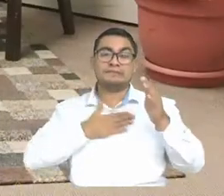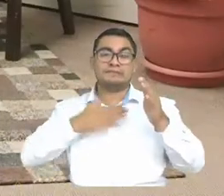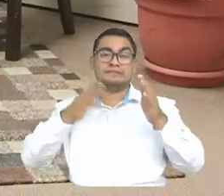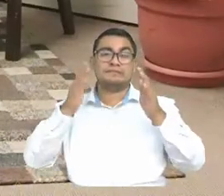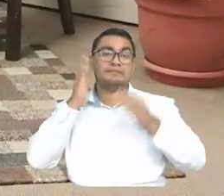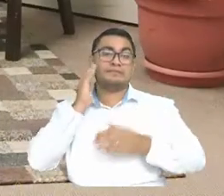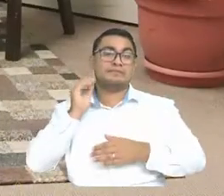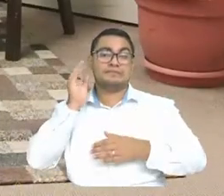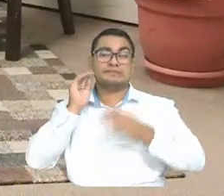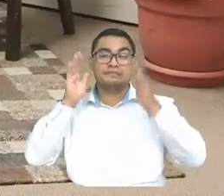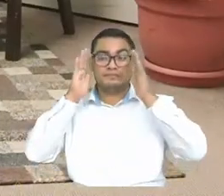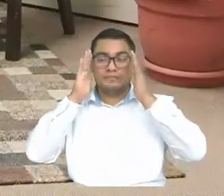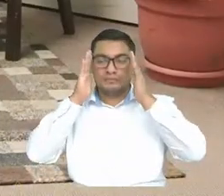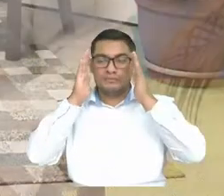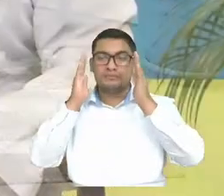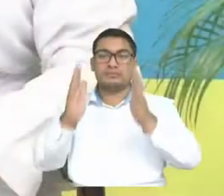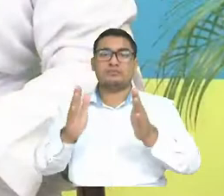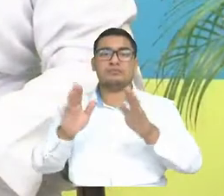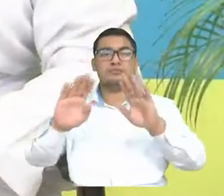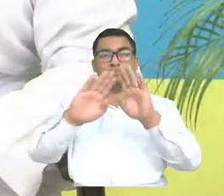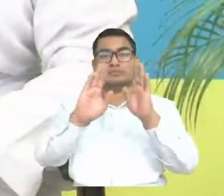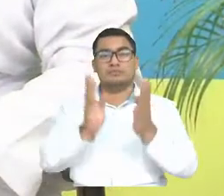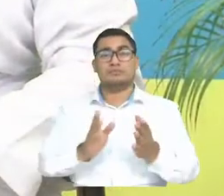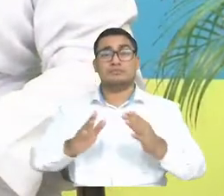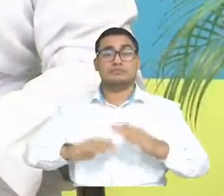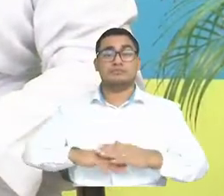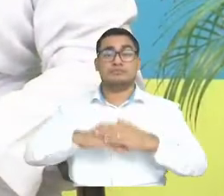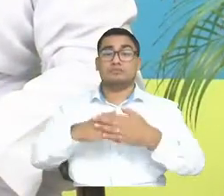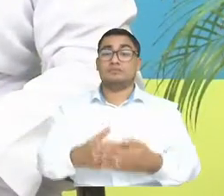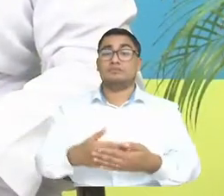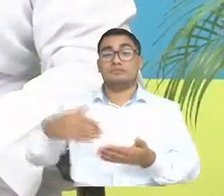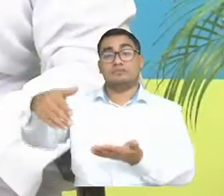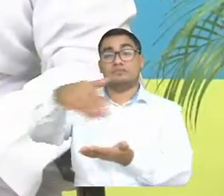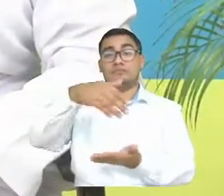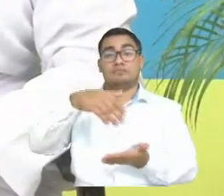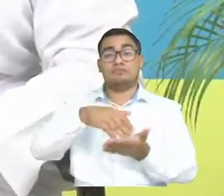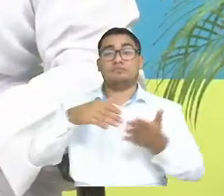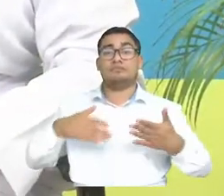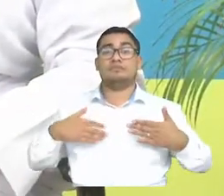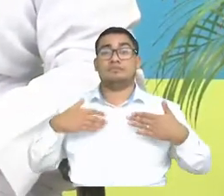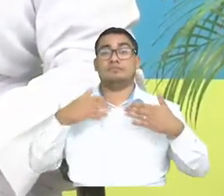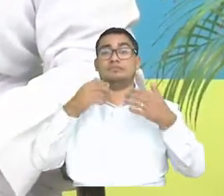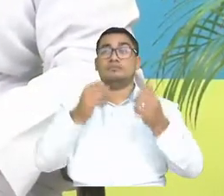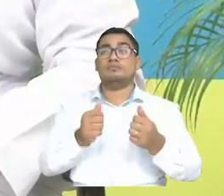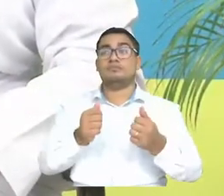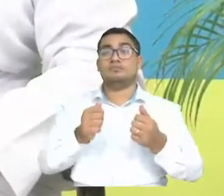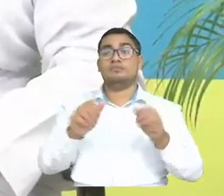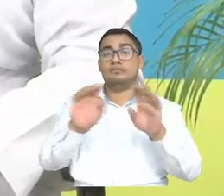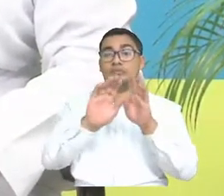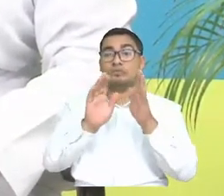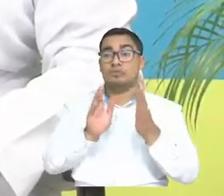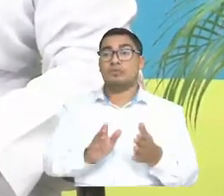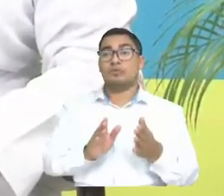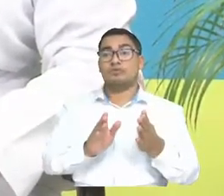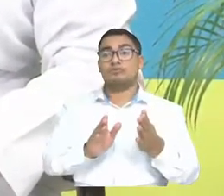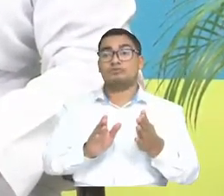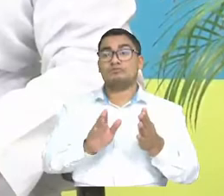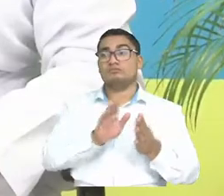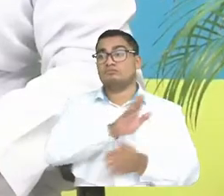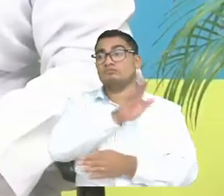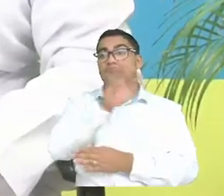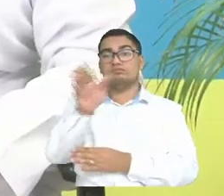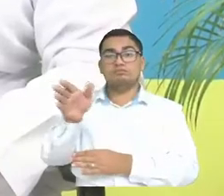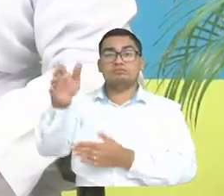¿verdad? En atención que se le brinda a las embarazadas en los centros de salud, que es el primer lugar a que ellas acuden, ¿verdad? Sí. Entonces, se